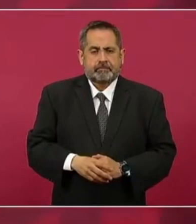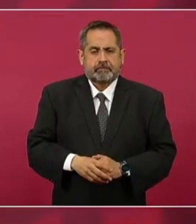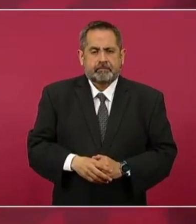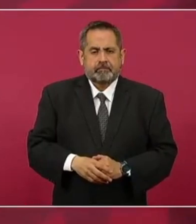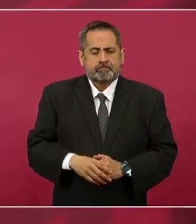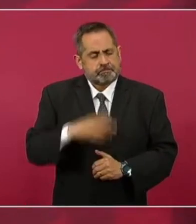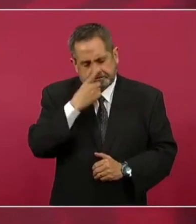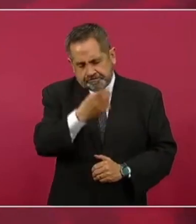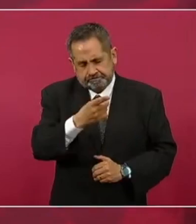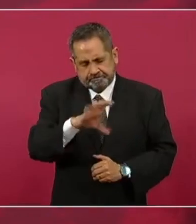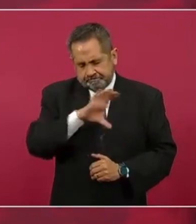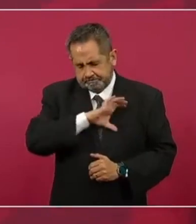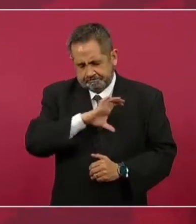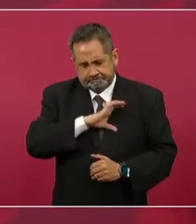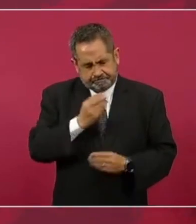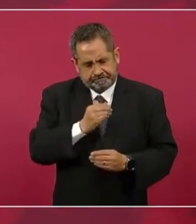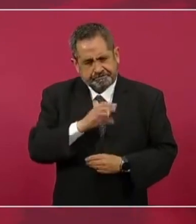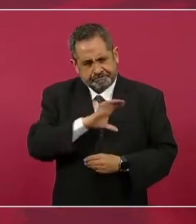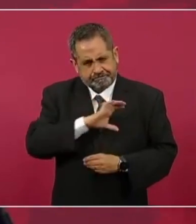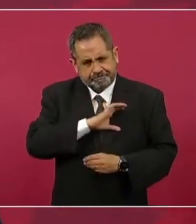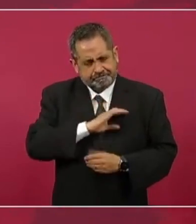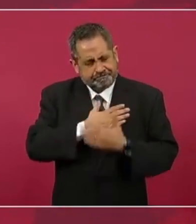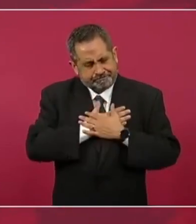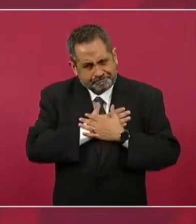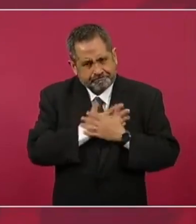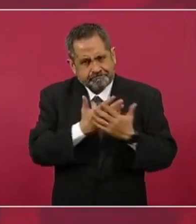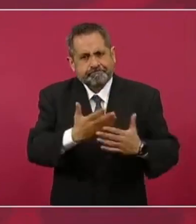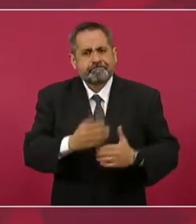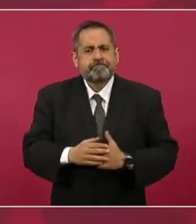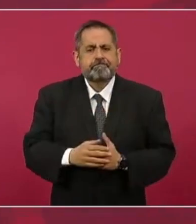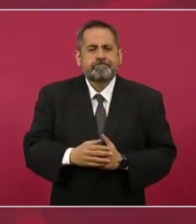Decirles que los quiero mucho, que